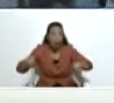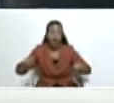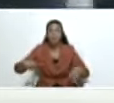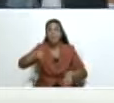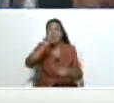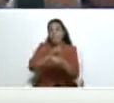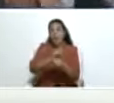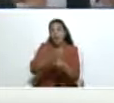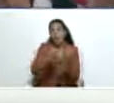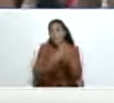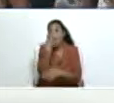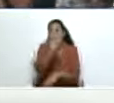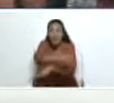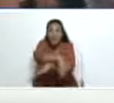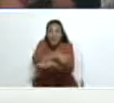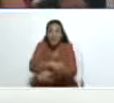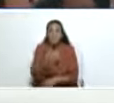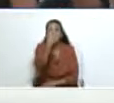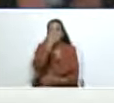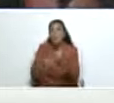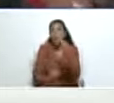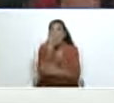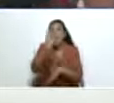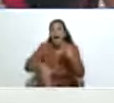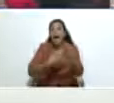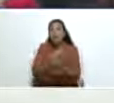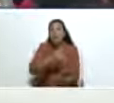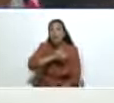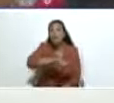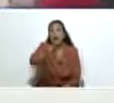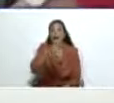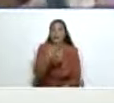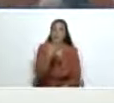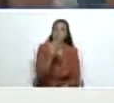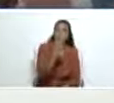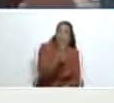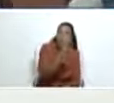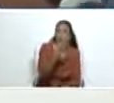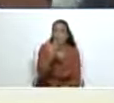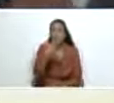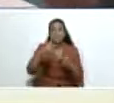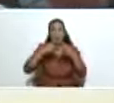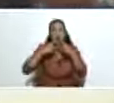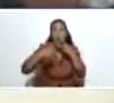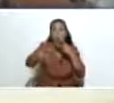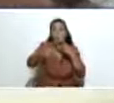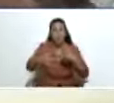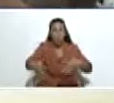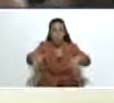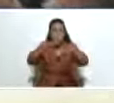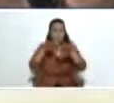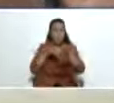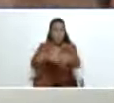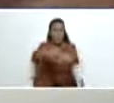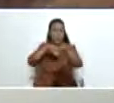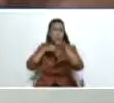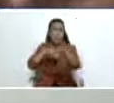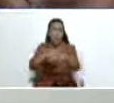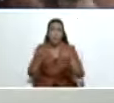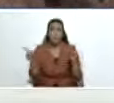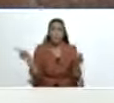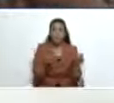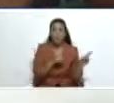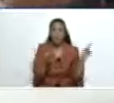de Mayo que llega hasta el aeropuerto. 4 o 5 kilómetros y se armó la caravana. La caravana que iba adelante